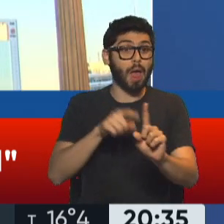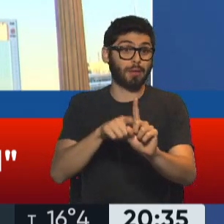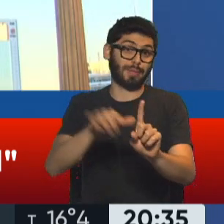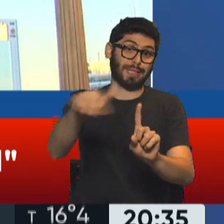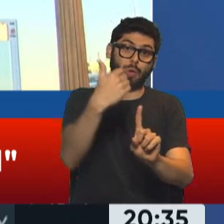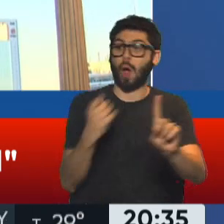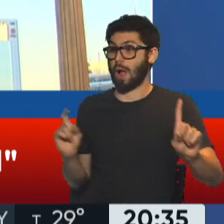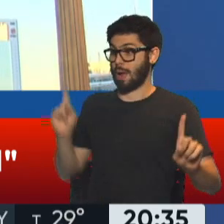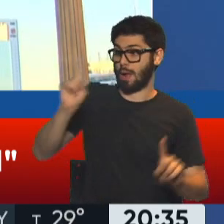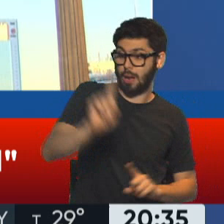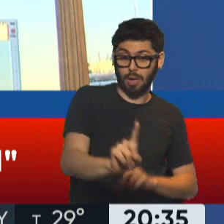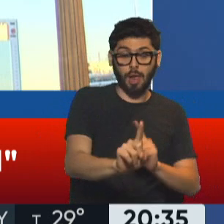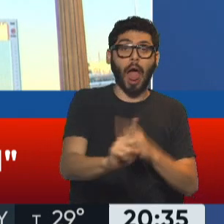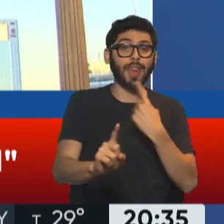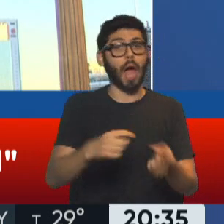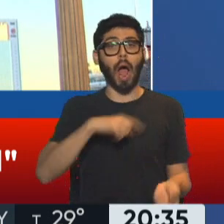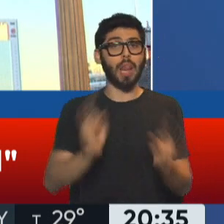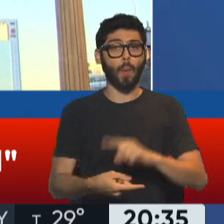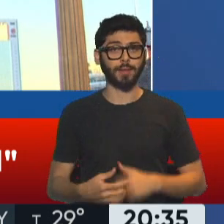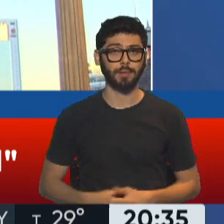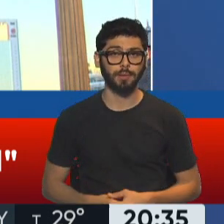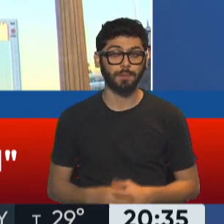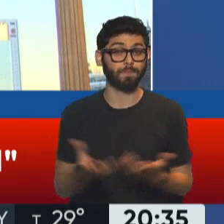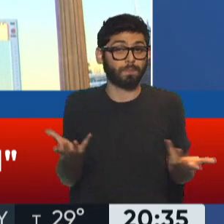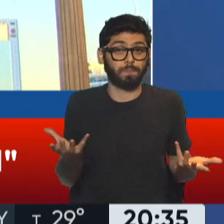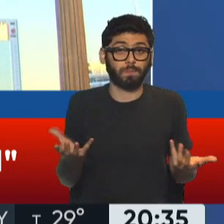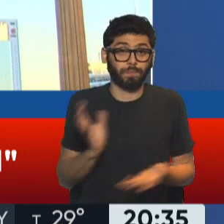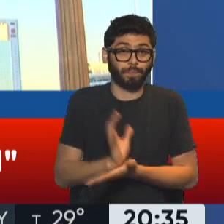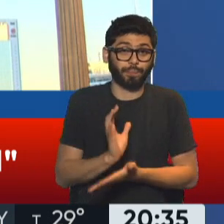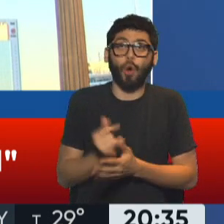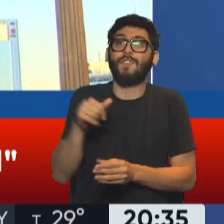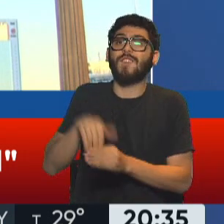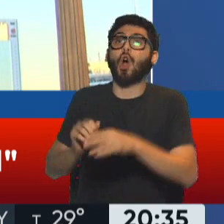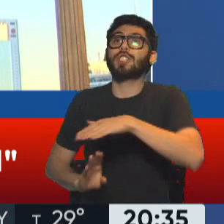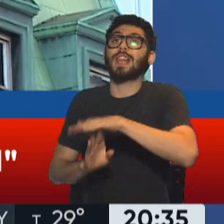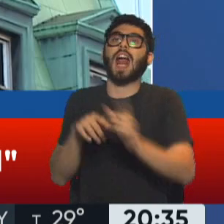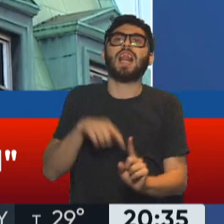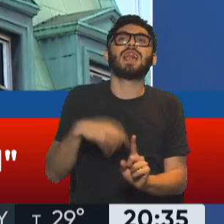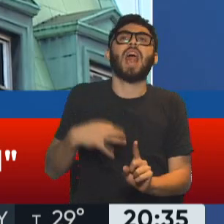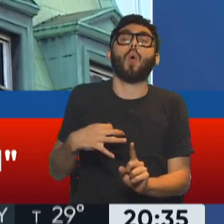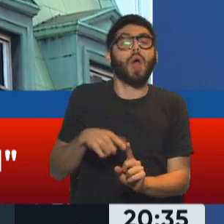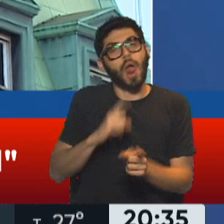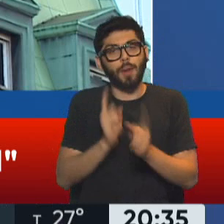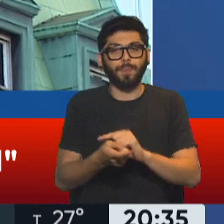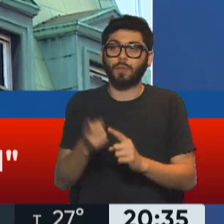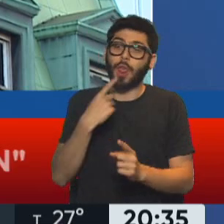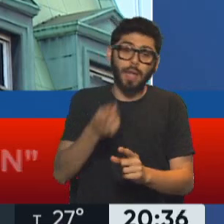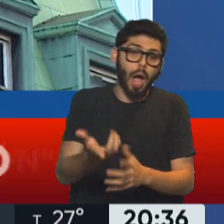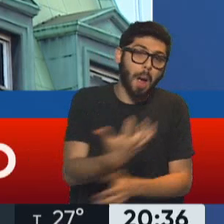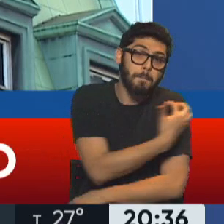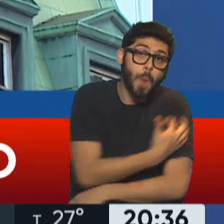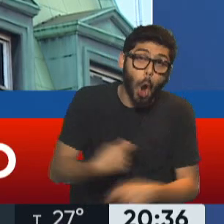te dice claramente lo contrario de lo que estamos hablando, de lo que debería ser el Banco Central. Te dice, bueno, los pobres no tienen por qué